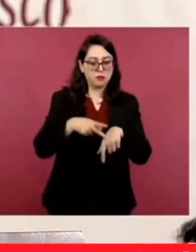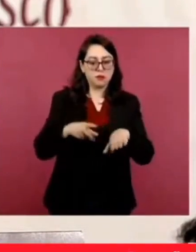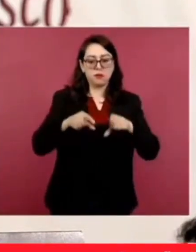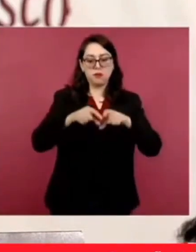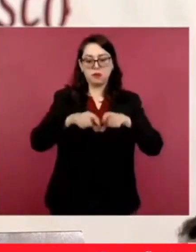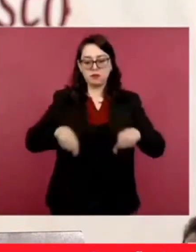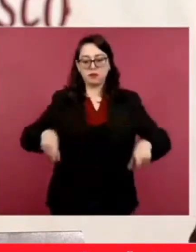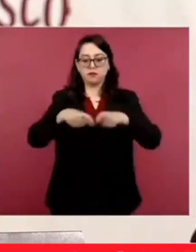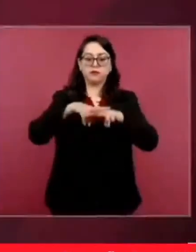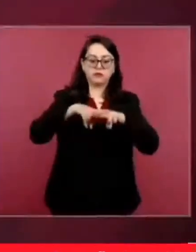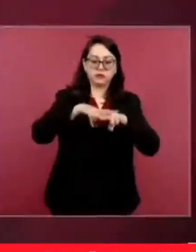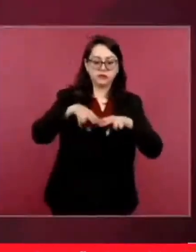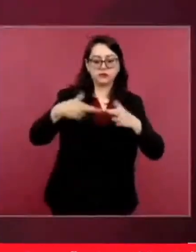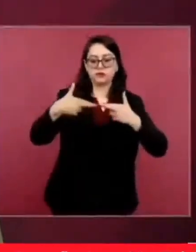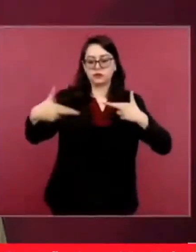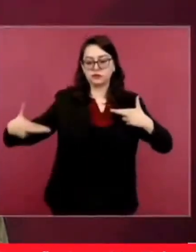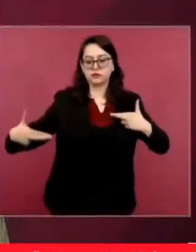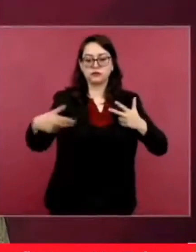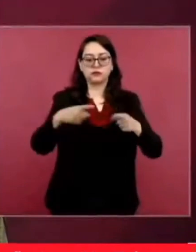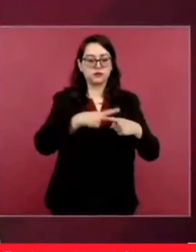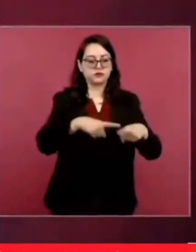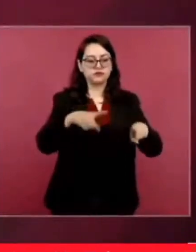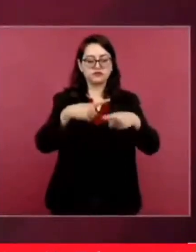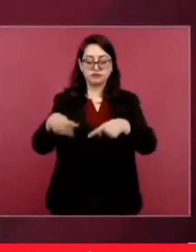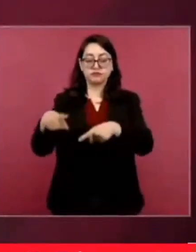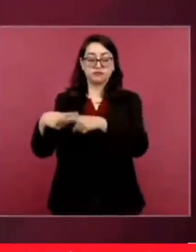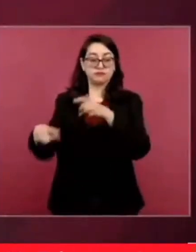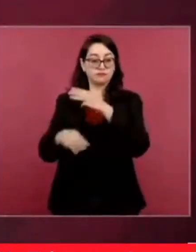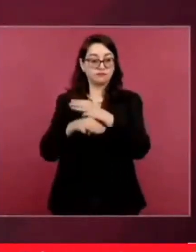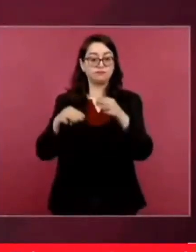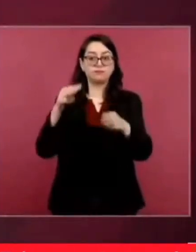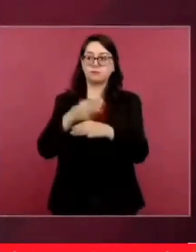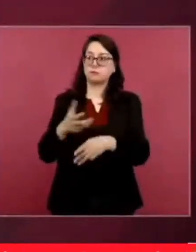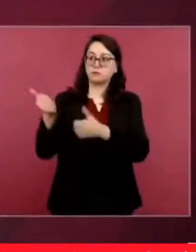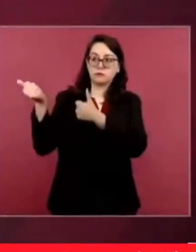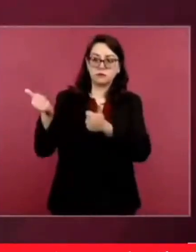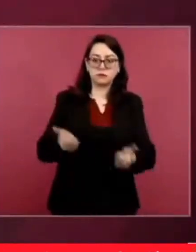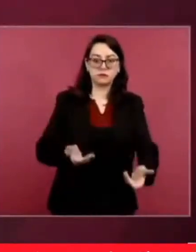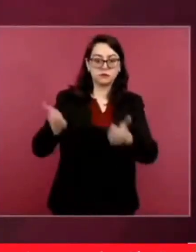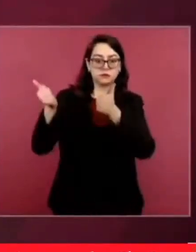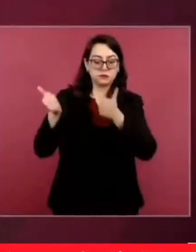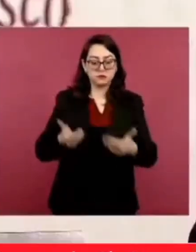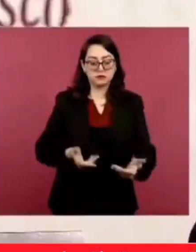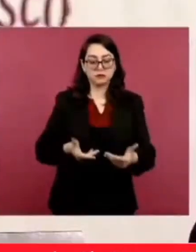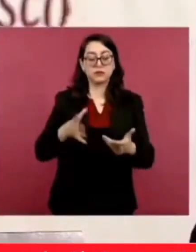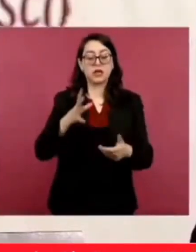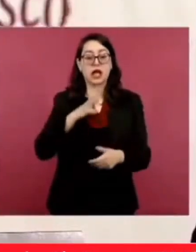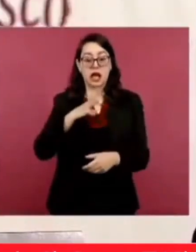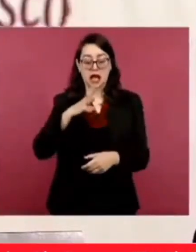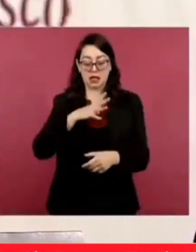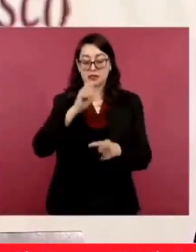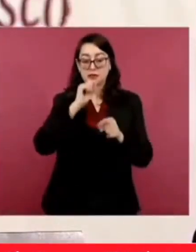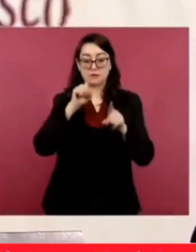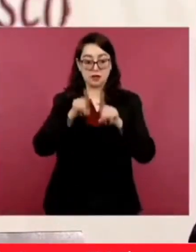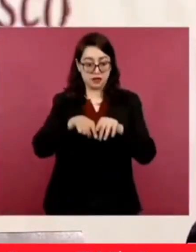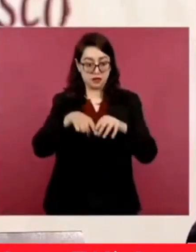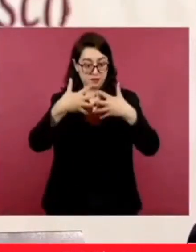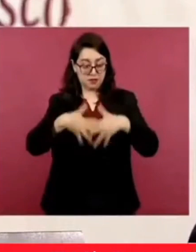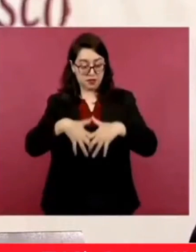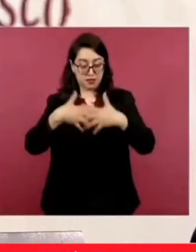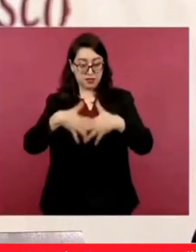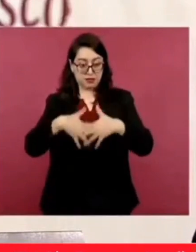riel, el cable de catenaria y los herrajes de cambio. Tenemos más de 1,300 unidades de material rodante y maquinaria en este tramo